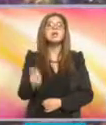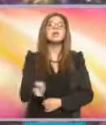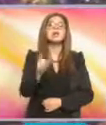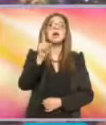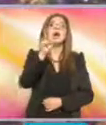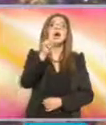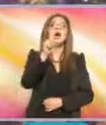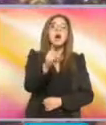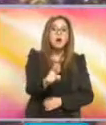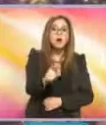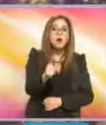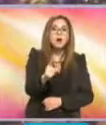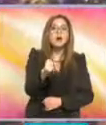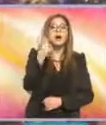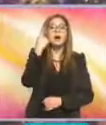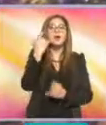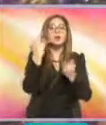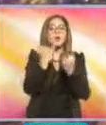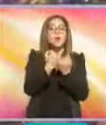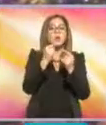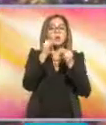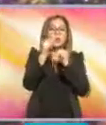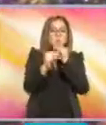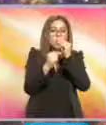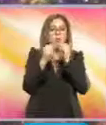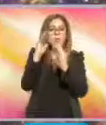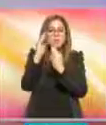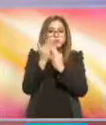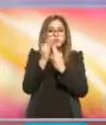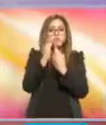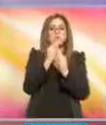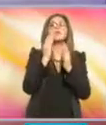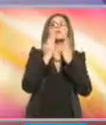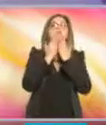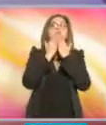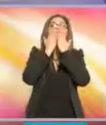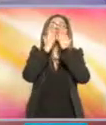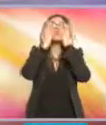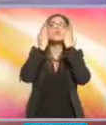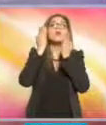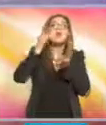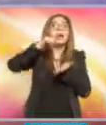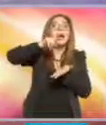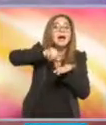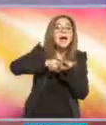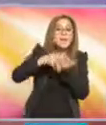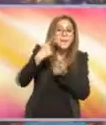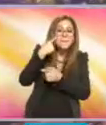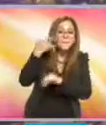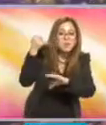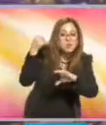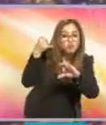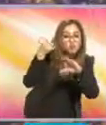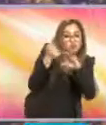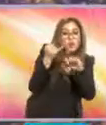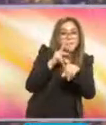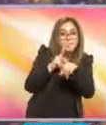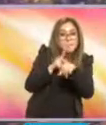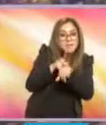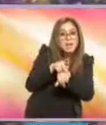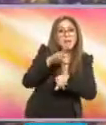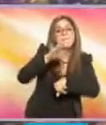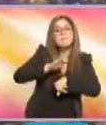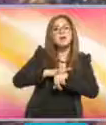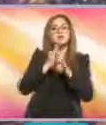agua, y es fraccionado, entonces de alguna manera llega a las profundidades de la piel y las hidrata, de manera que le vuelve